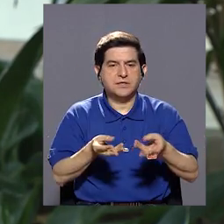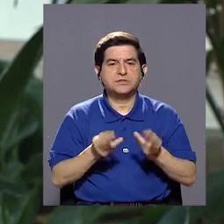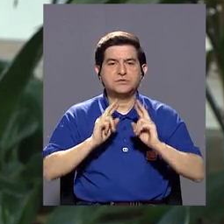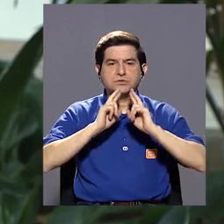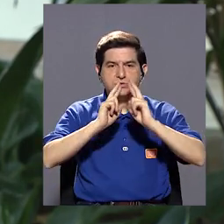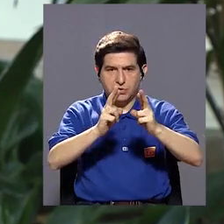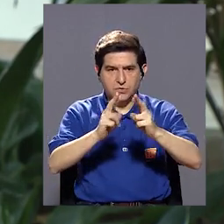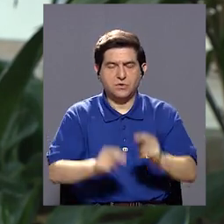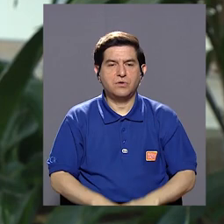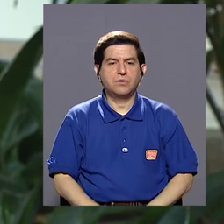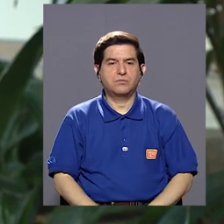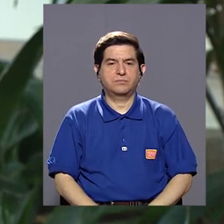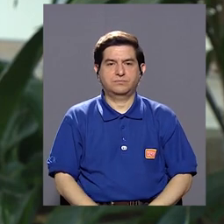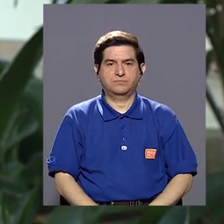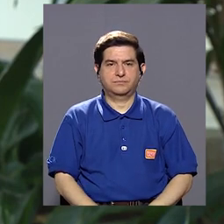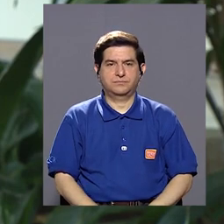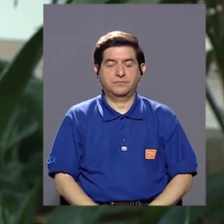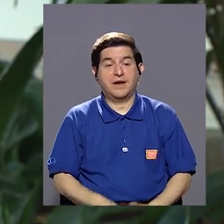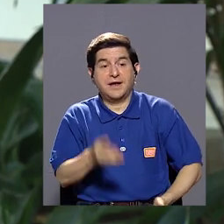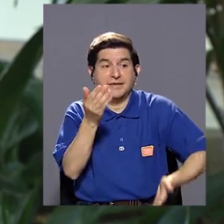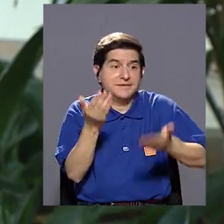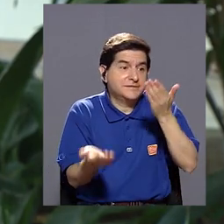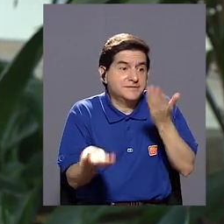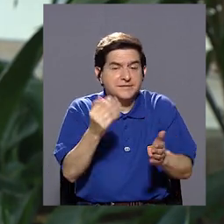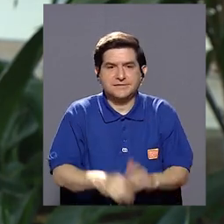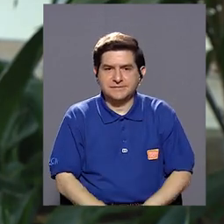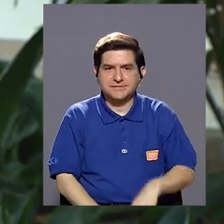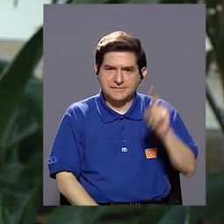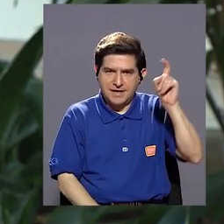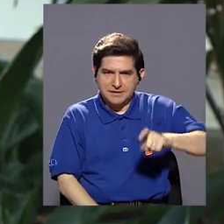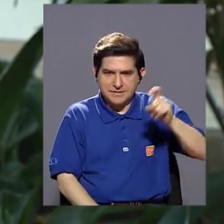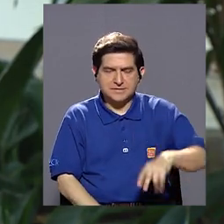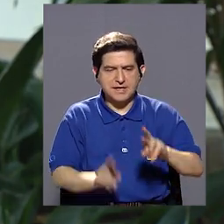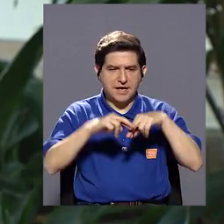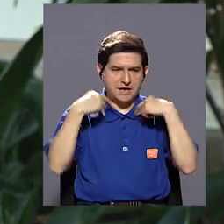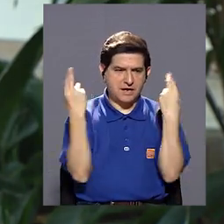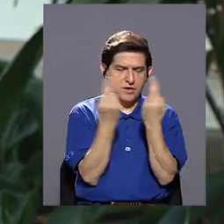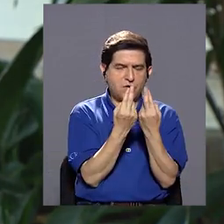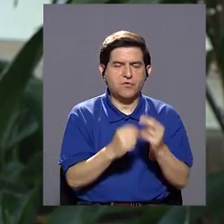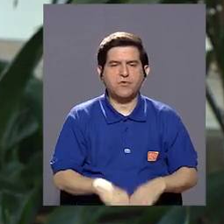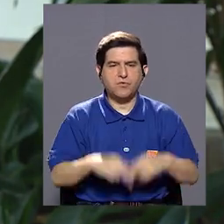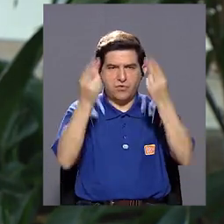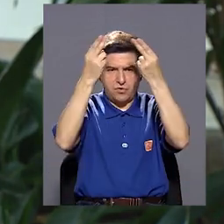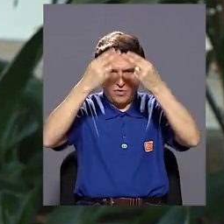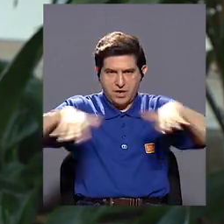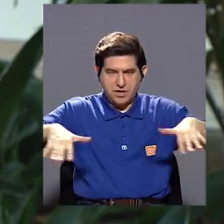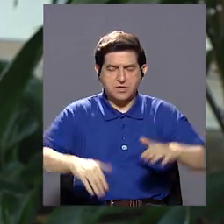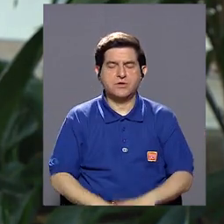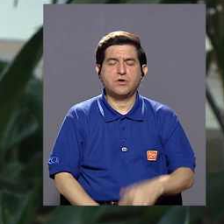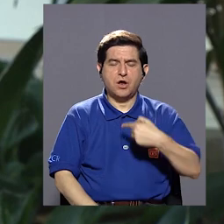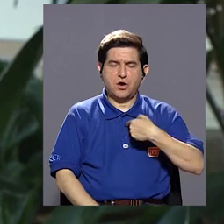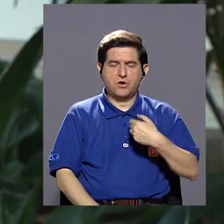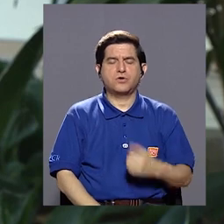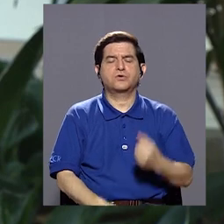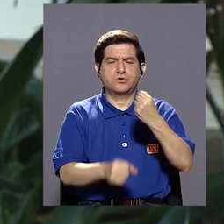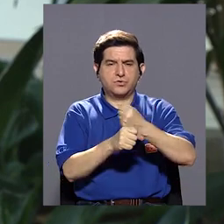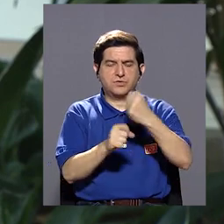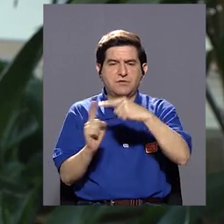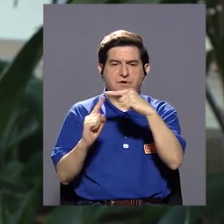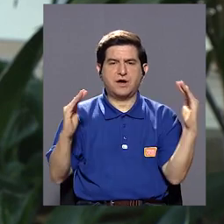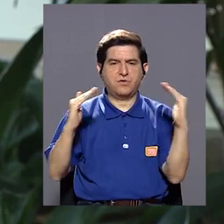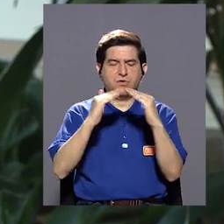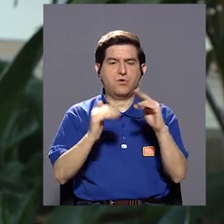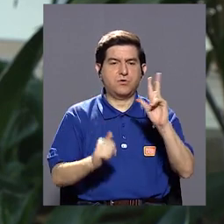o que se ocupa de ella para poderlo hacer. De repente se ocupa hacer una reunión virtual porque yo teletrabajo 3 días a la